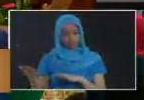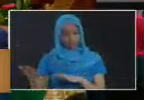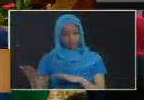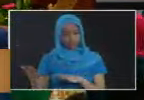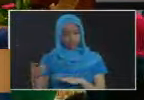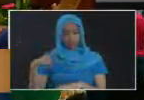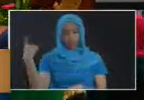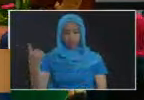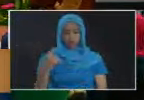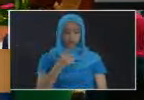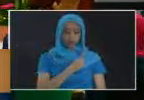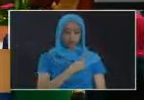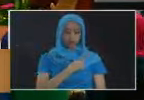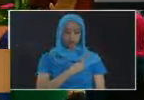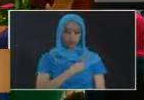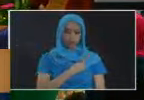toda soledad,